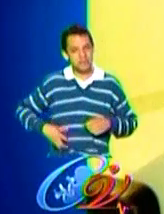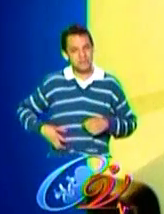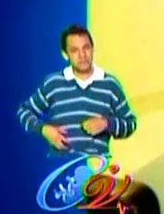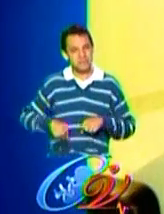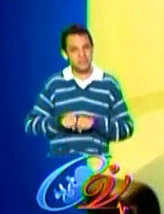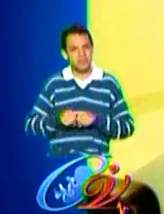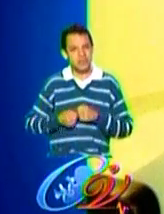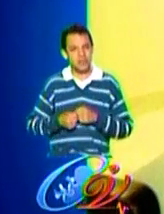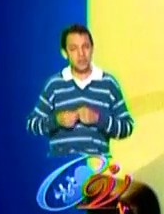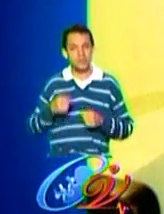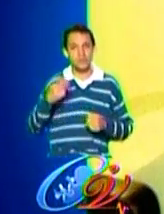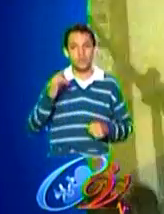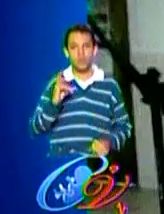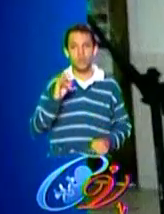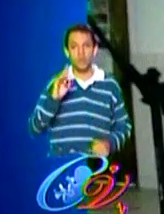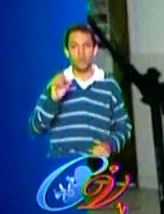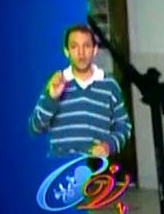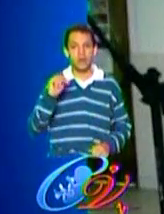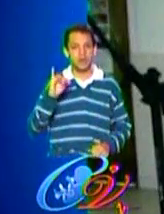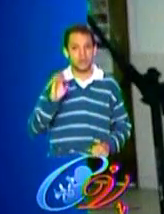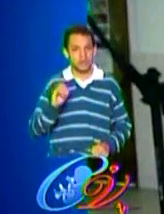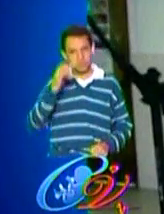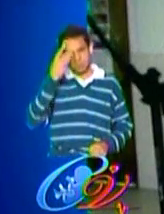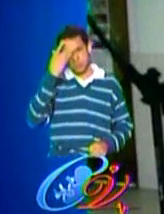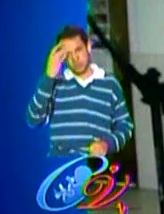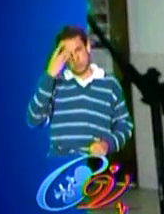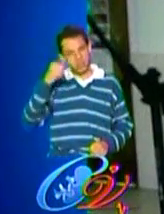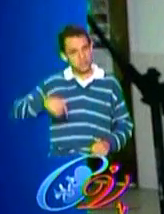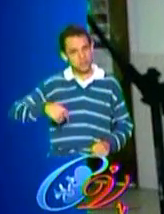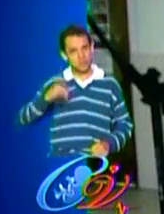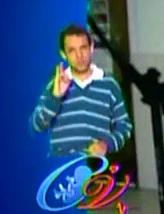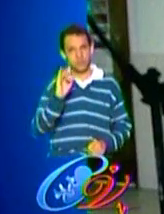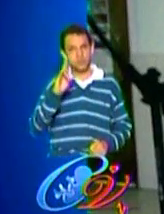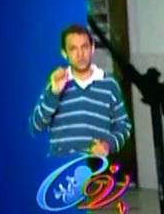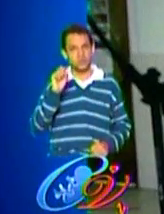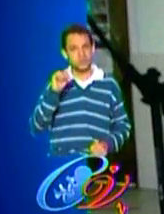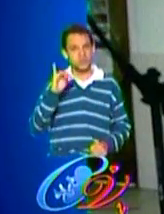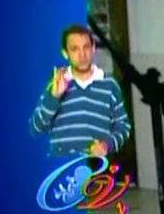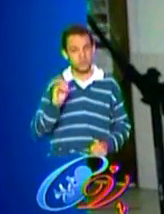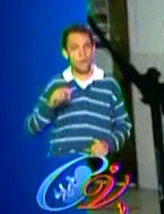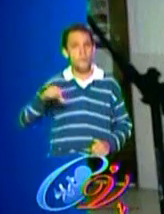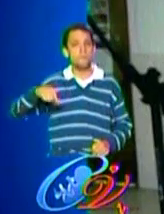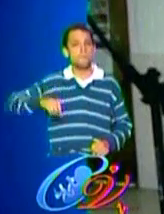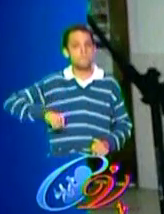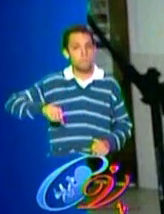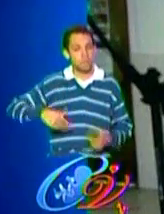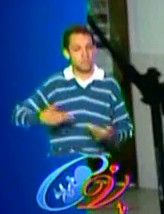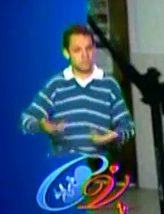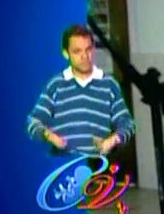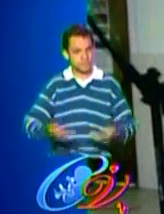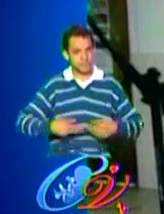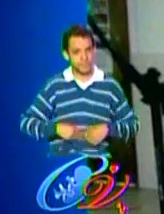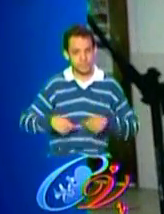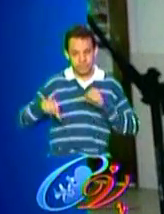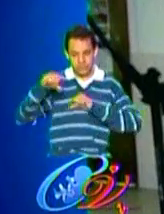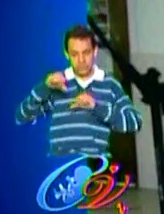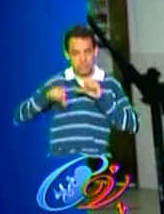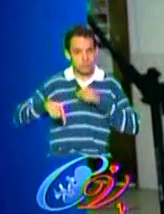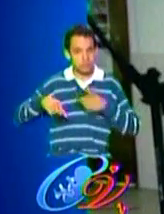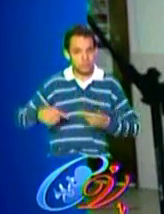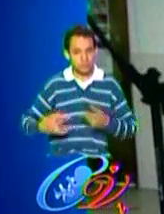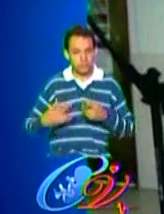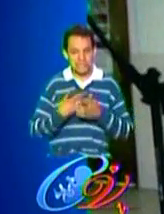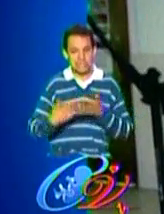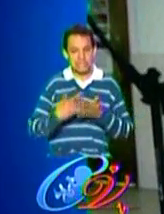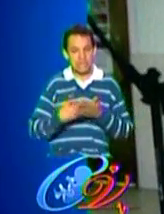uranio y nadie sabía por qué tenía falla renal hasta que nosotros les hicimos pruebas de metales dentro, pues, de la sangre,